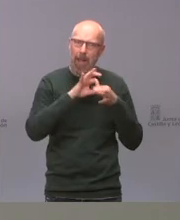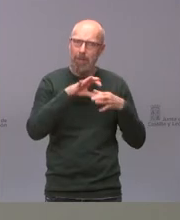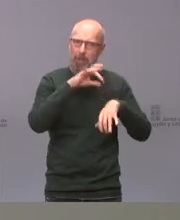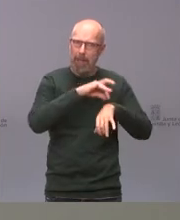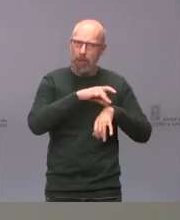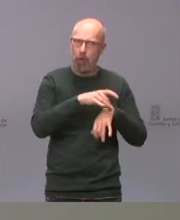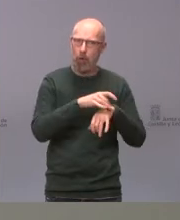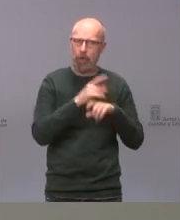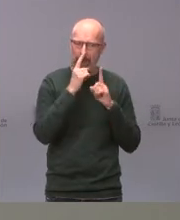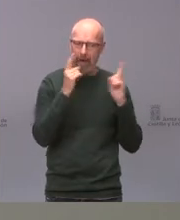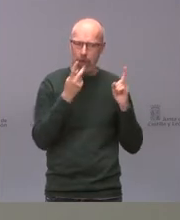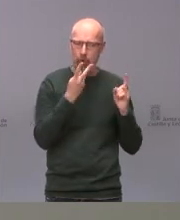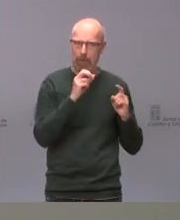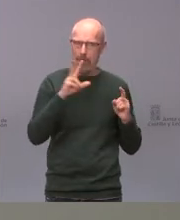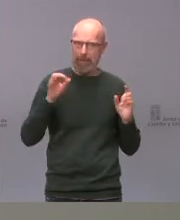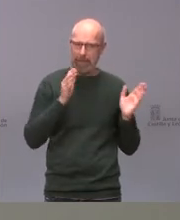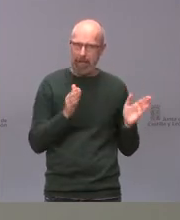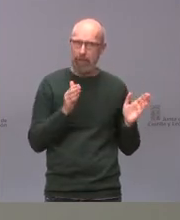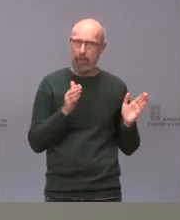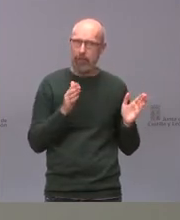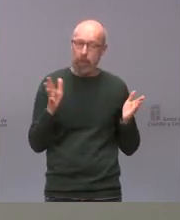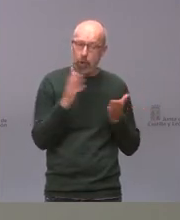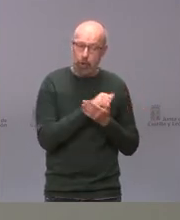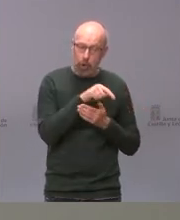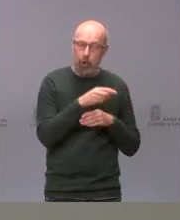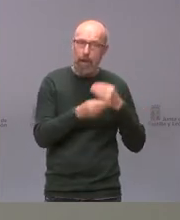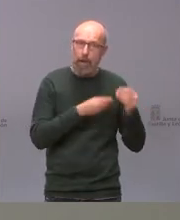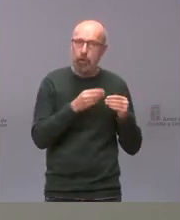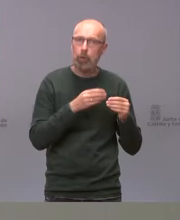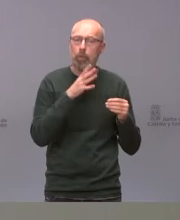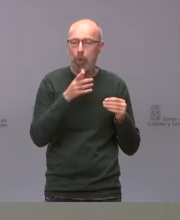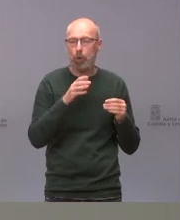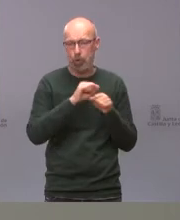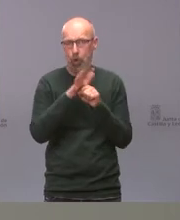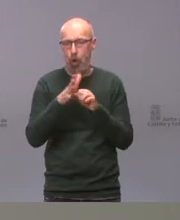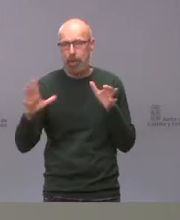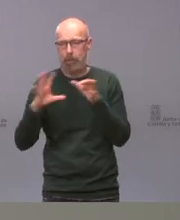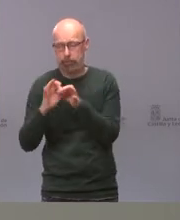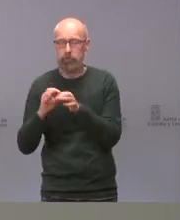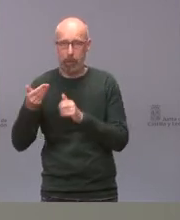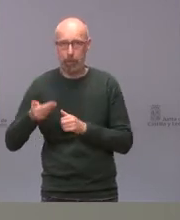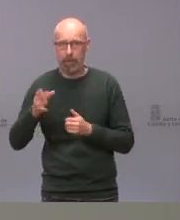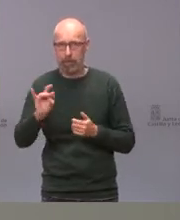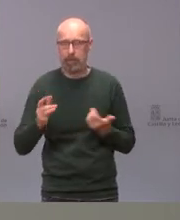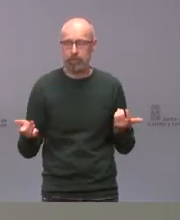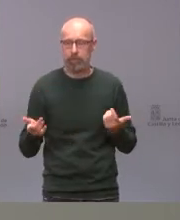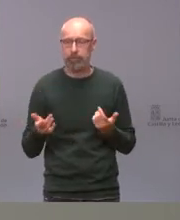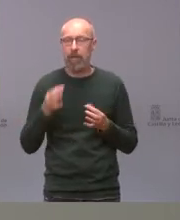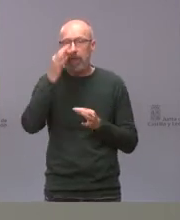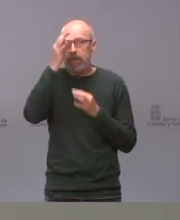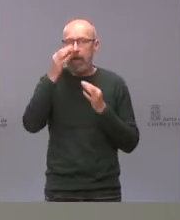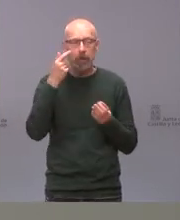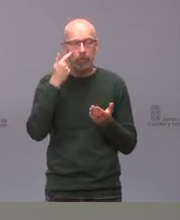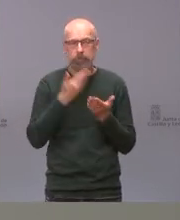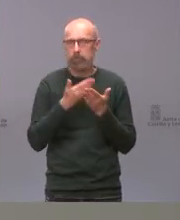Todo ello, y de todo ello, el COVID ha tenido una parte importante. Los datos demuestran que